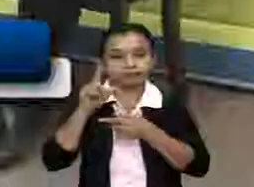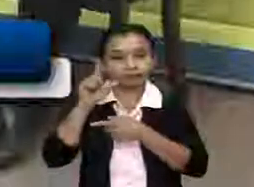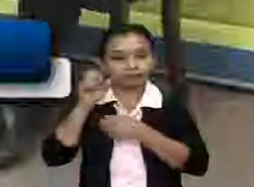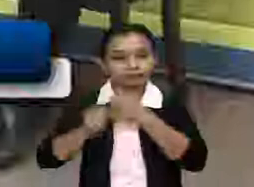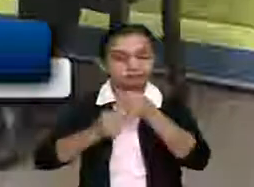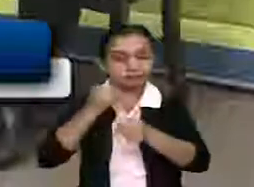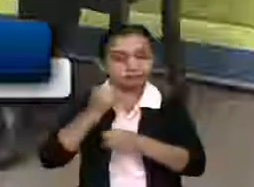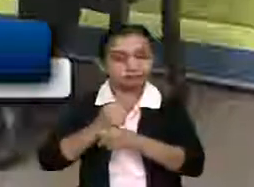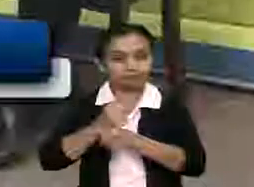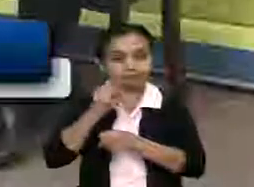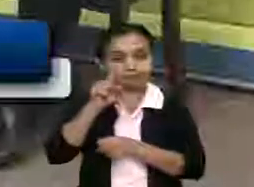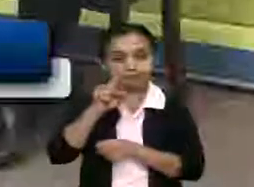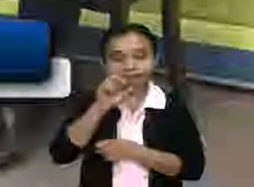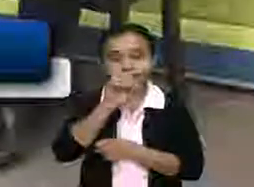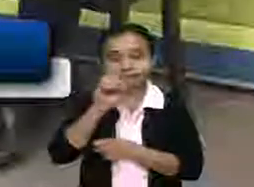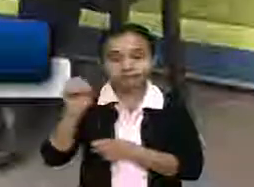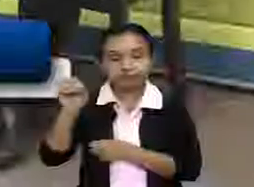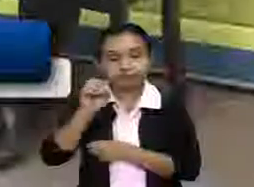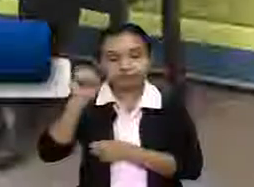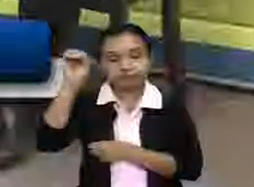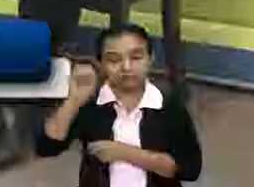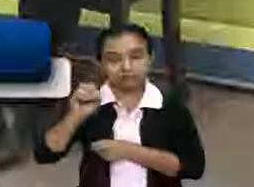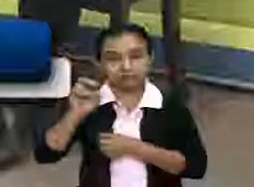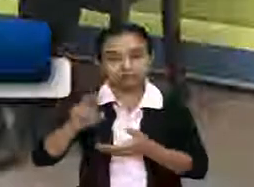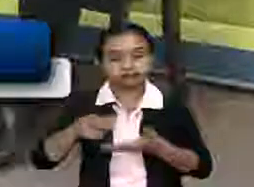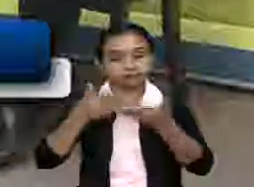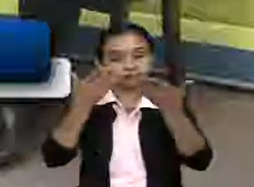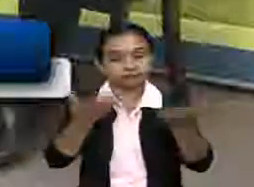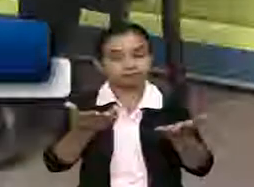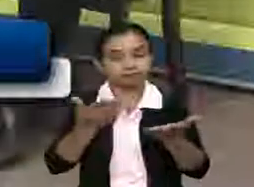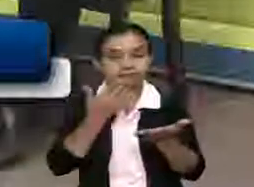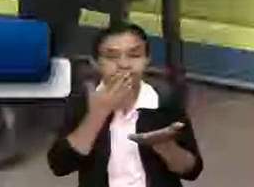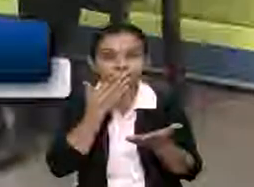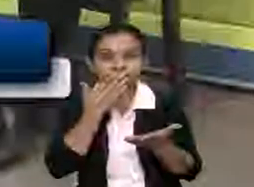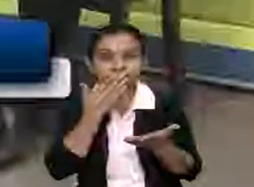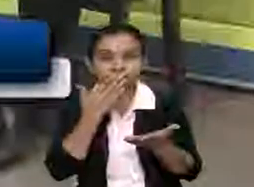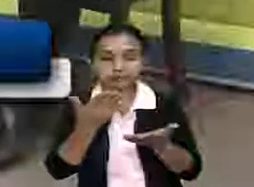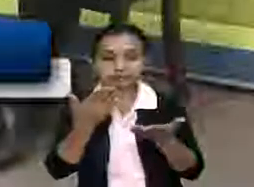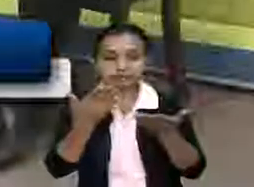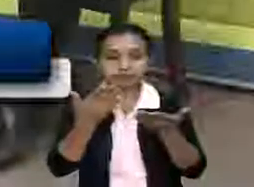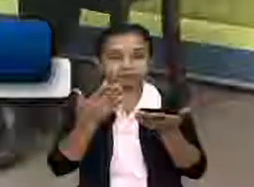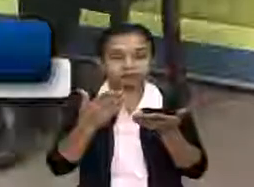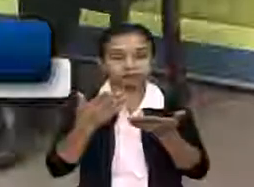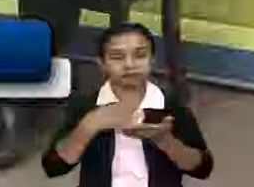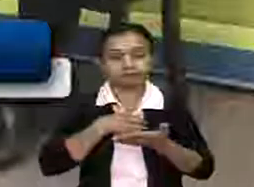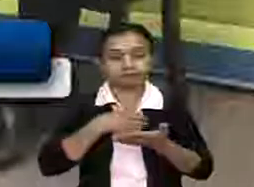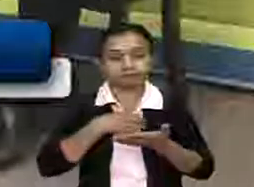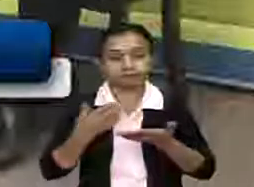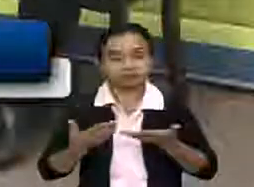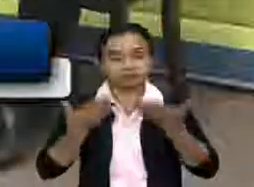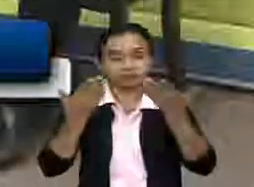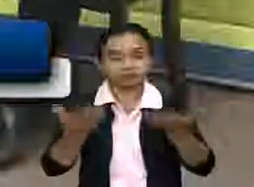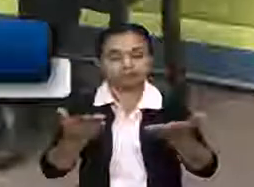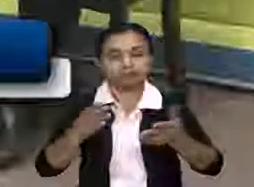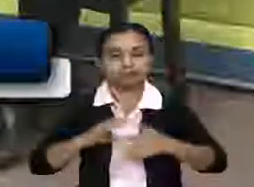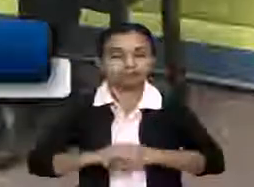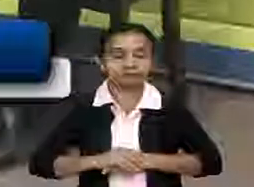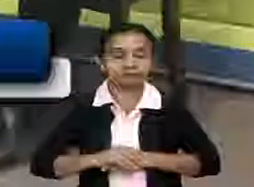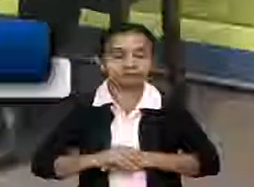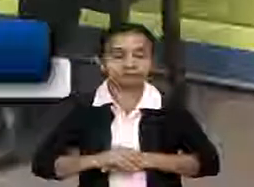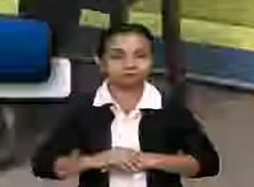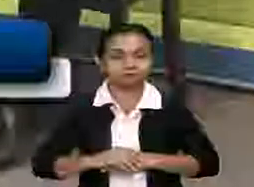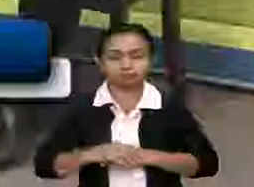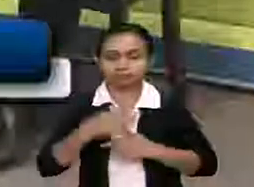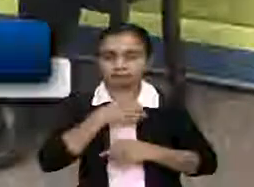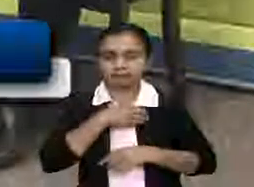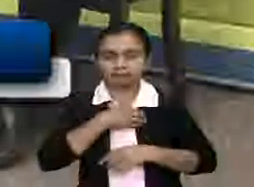años el 100 por ciento donación voluntaria cuáles son los beneficios de que esto está donación sea voluntaria de disculpas en beneficio de